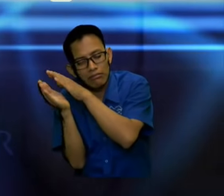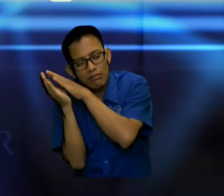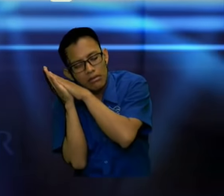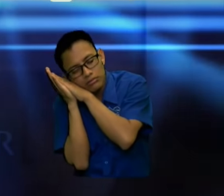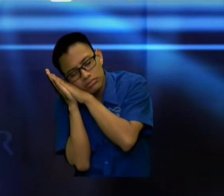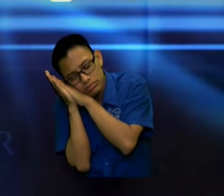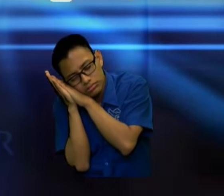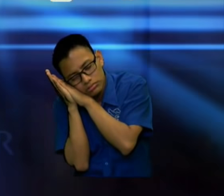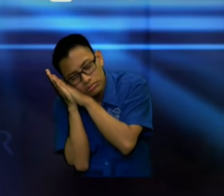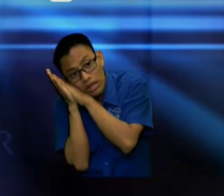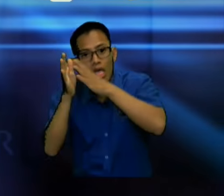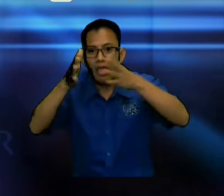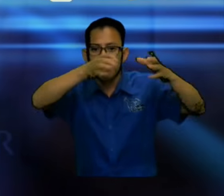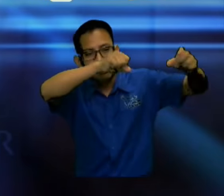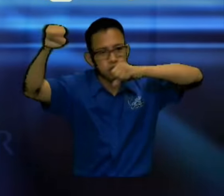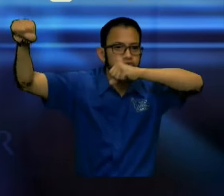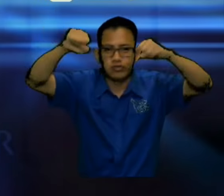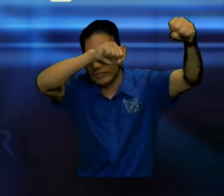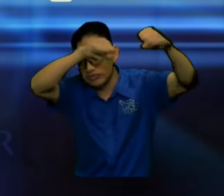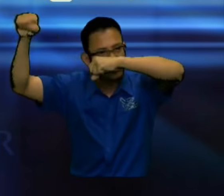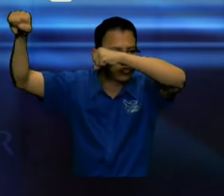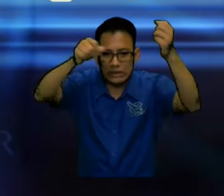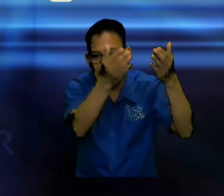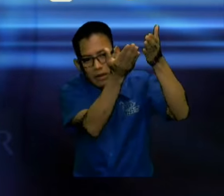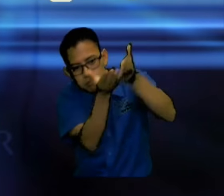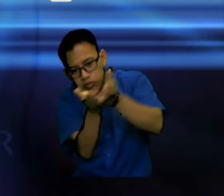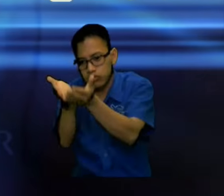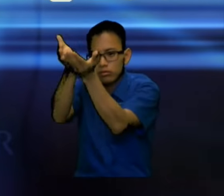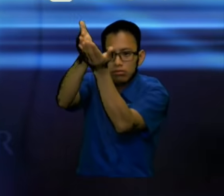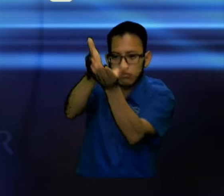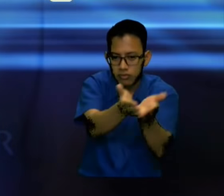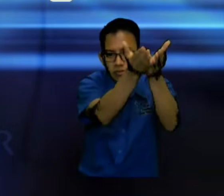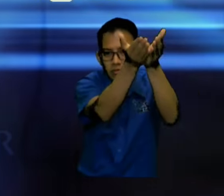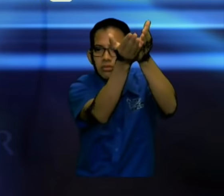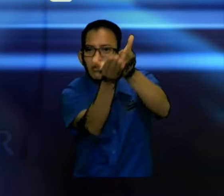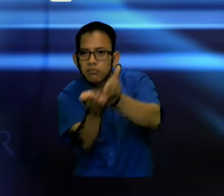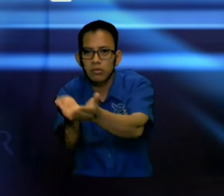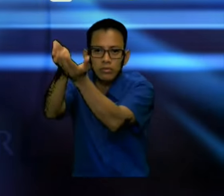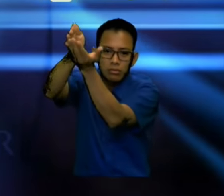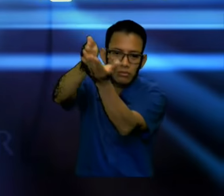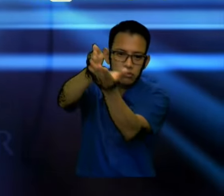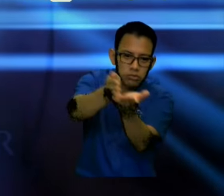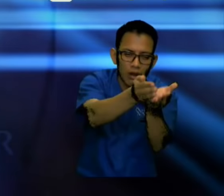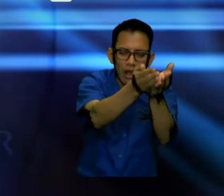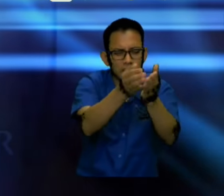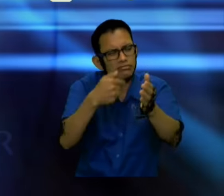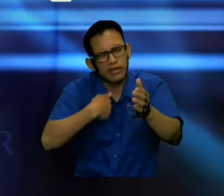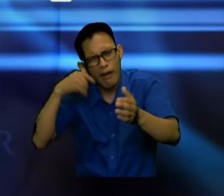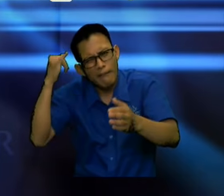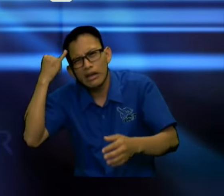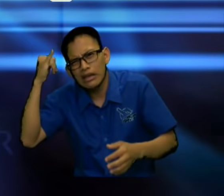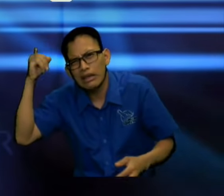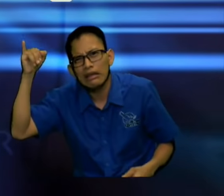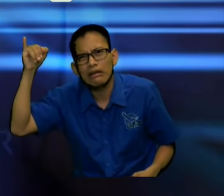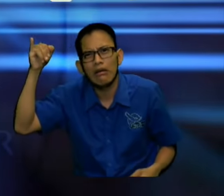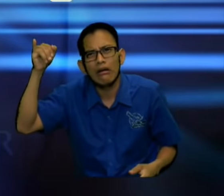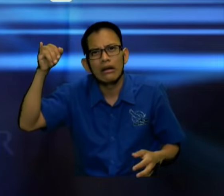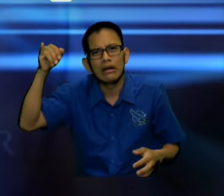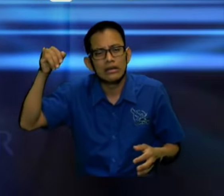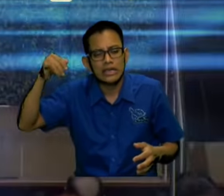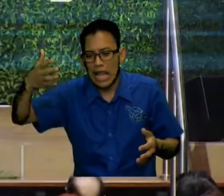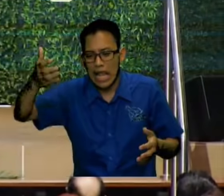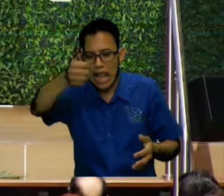dormido estaba, hermano, tranquilo. Y como la se hacía, fue, o sea, yo me imagino esa barca, le pegaba